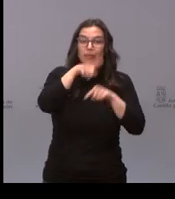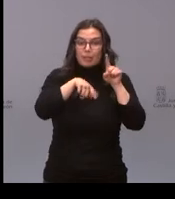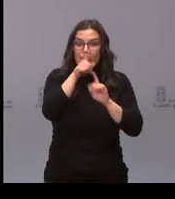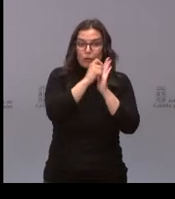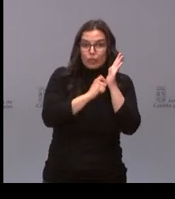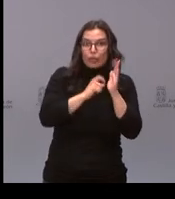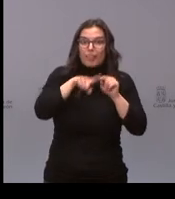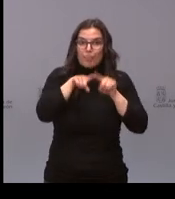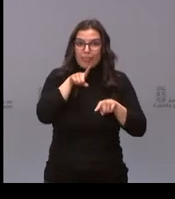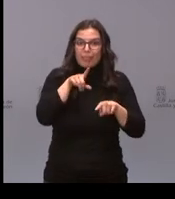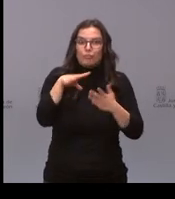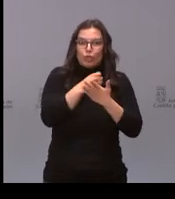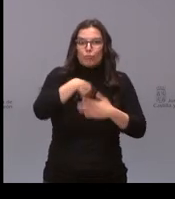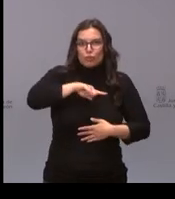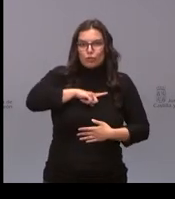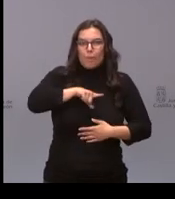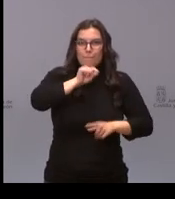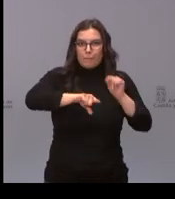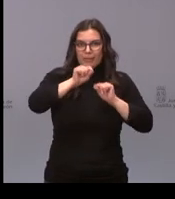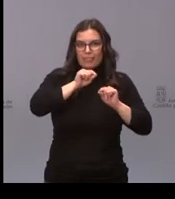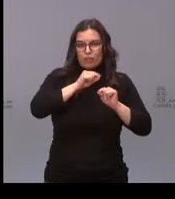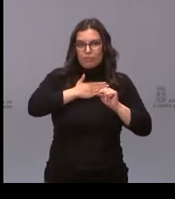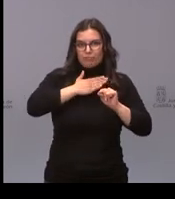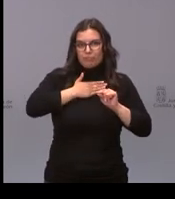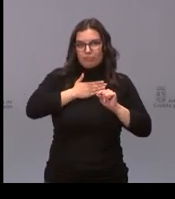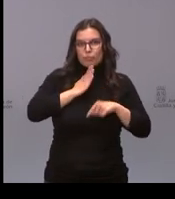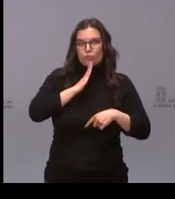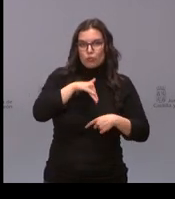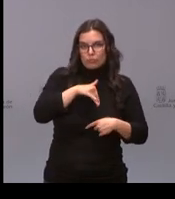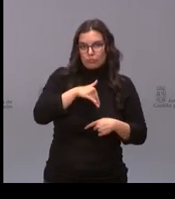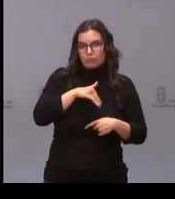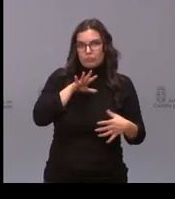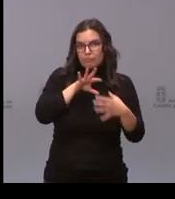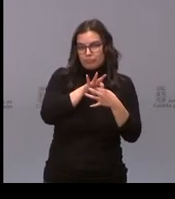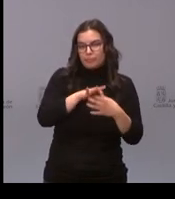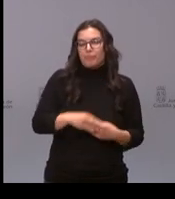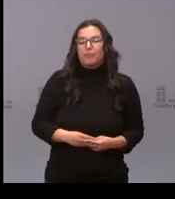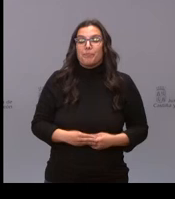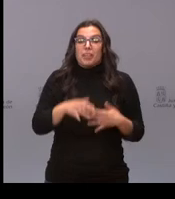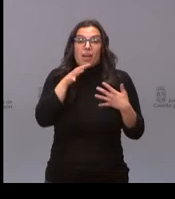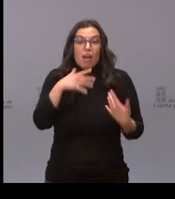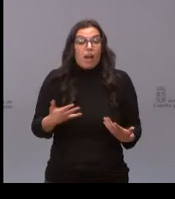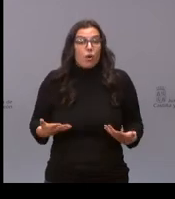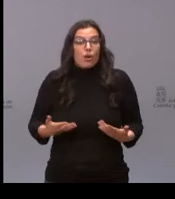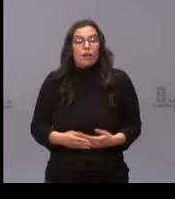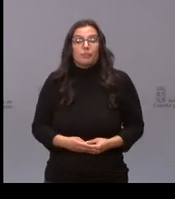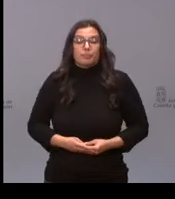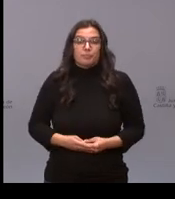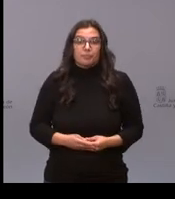que tenemos, estamos adoptando las decisiones que consideramos convenientes. Ahora mismo